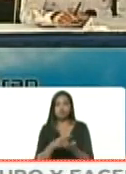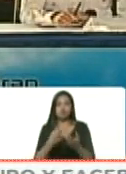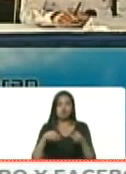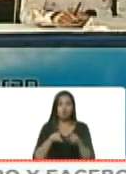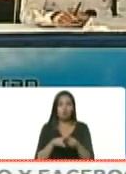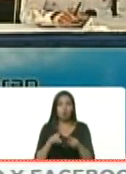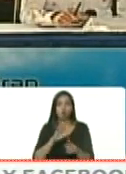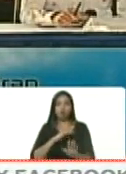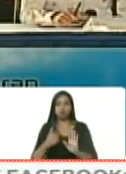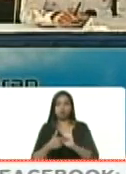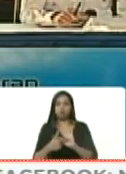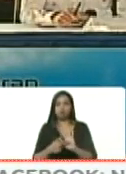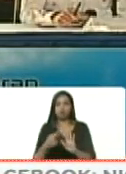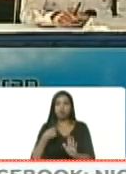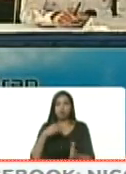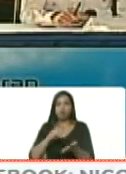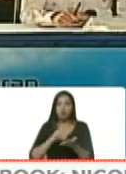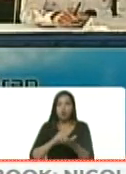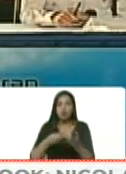y protagónico, y se me propone aquí,